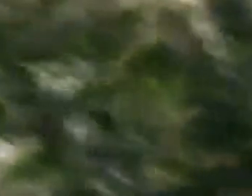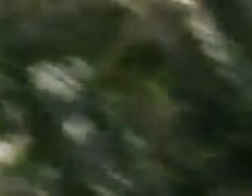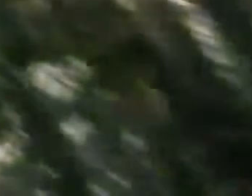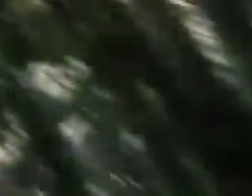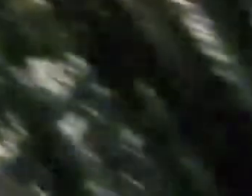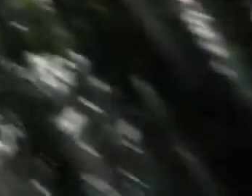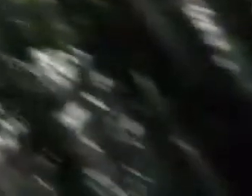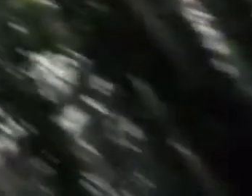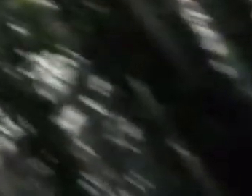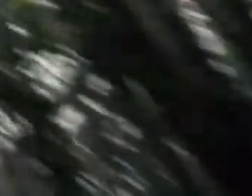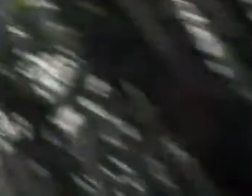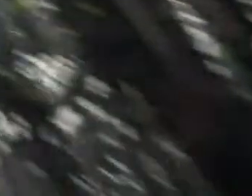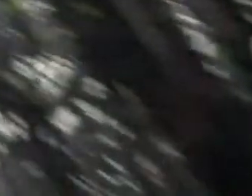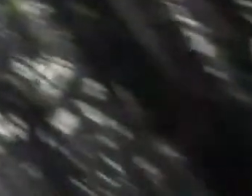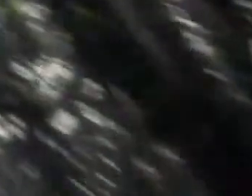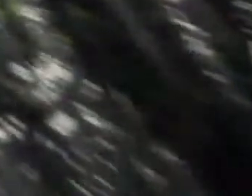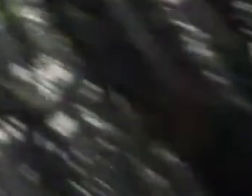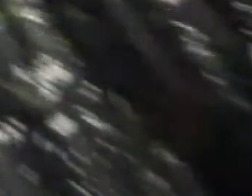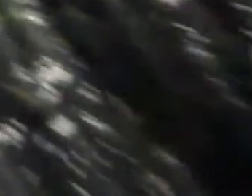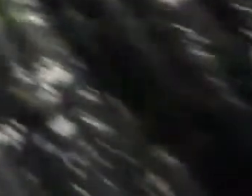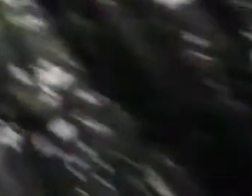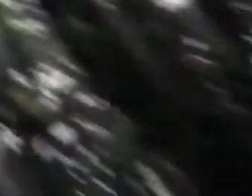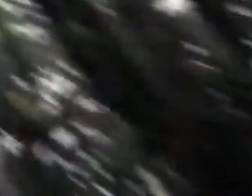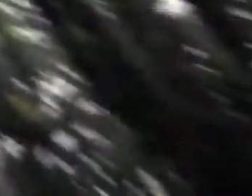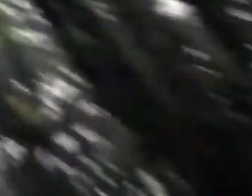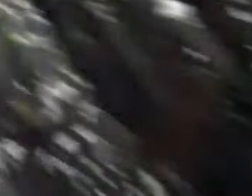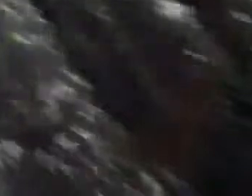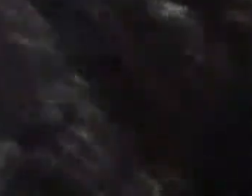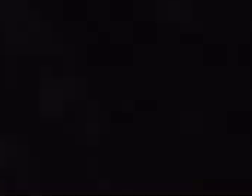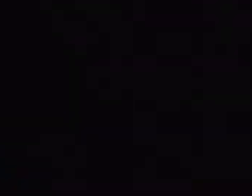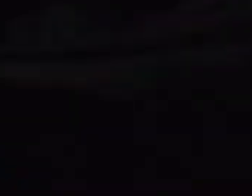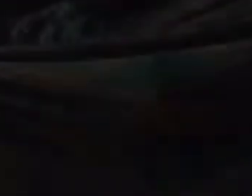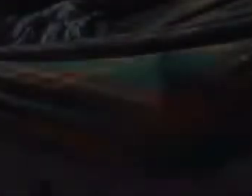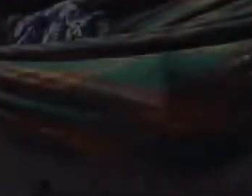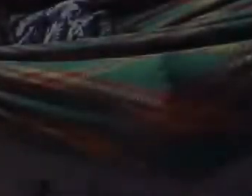ella, dependiendo de la enfermedad, cuál es la planta.